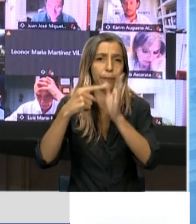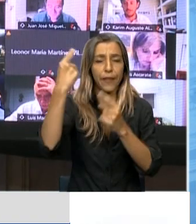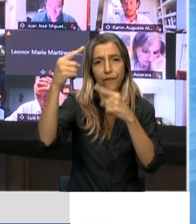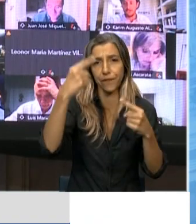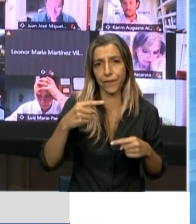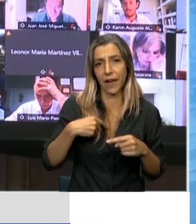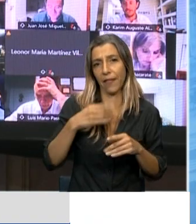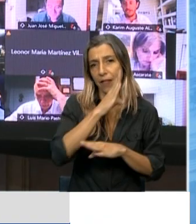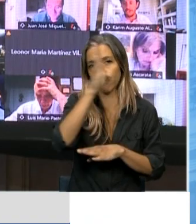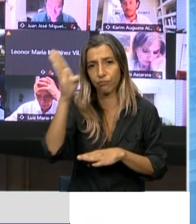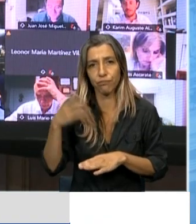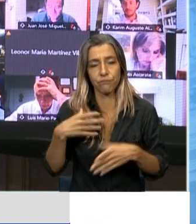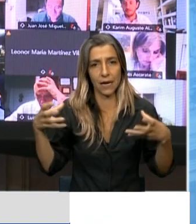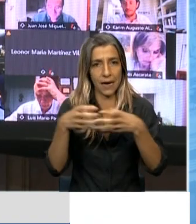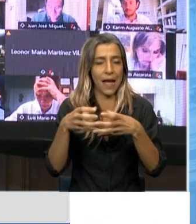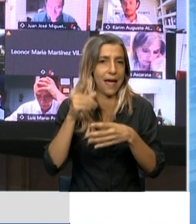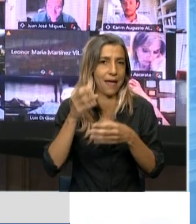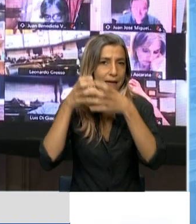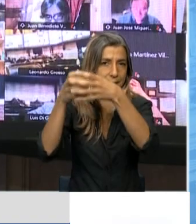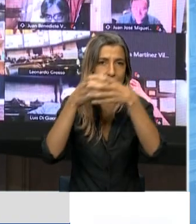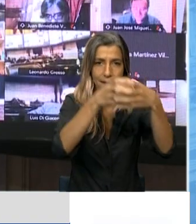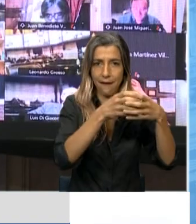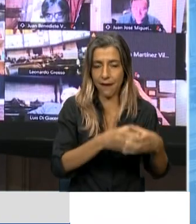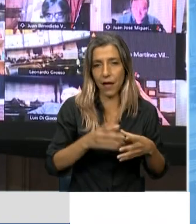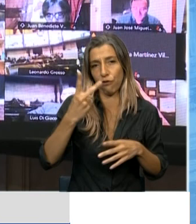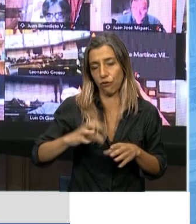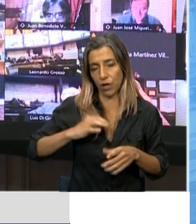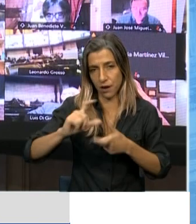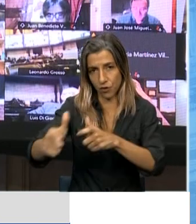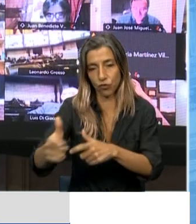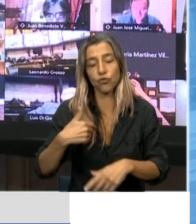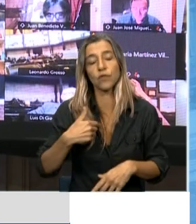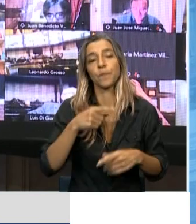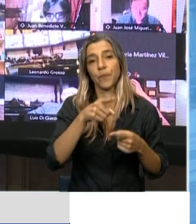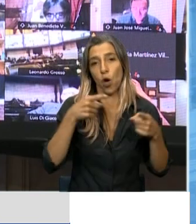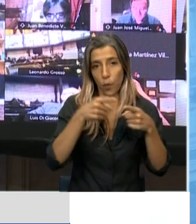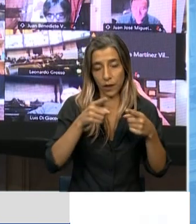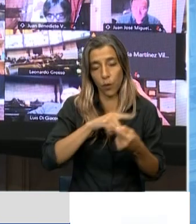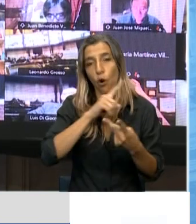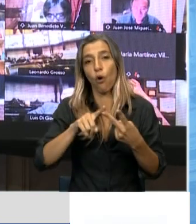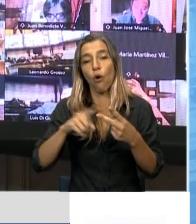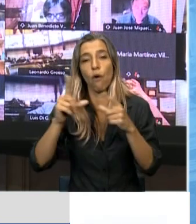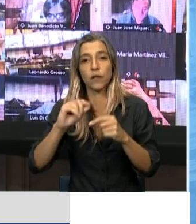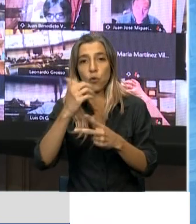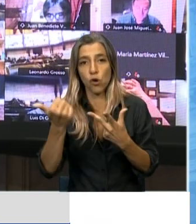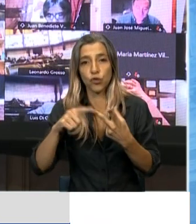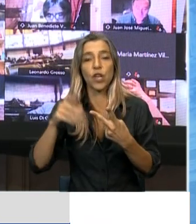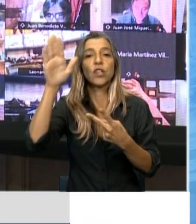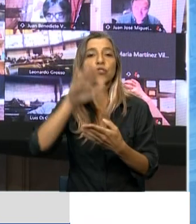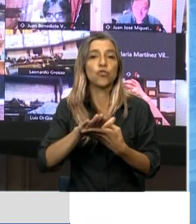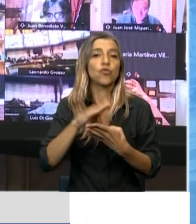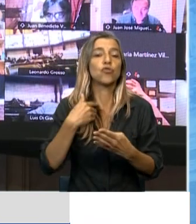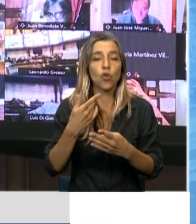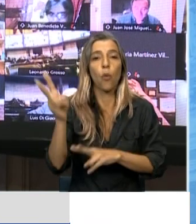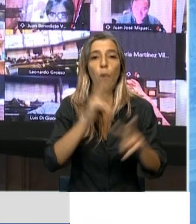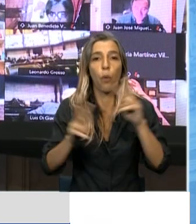el otro, el del artículo 6, que es el que plantea algo más conducente, que es relocalizar la sede de